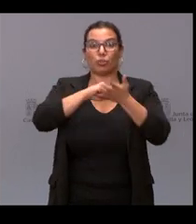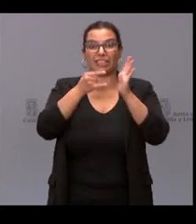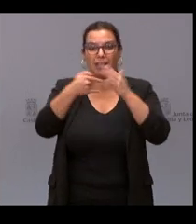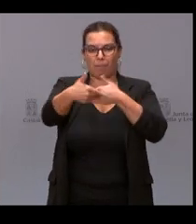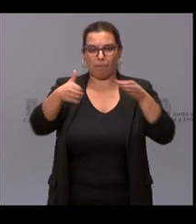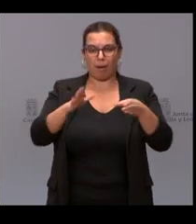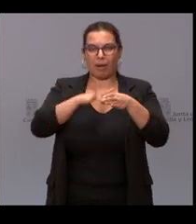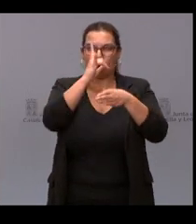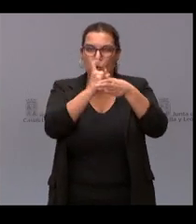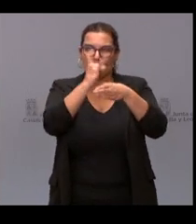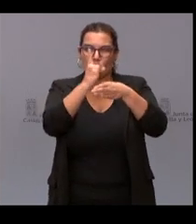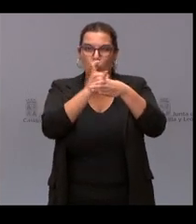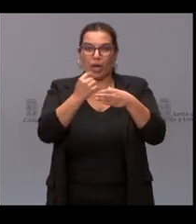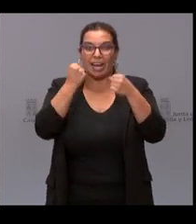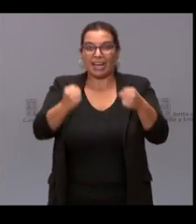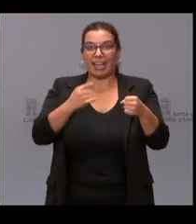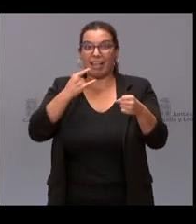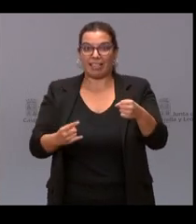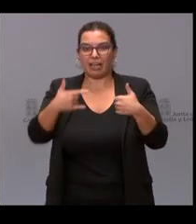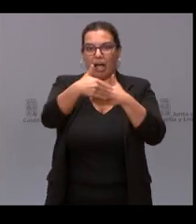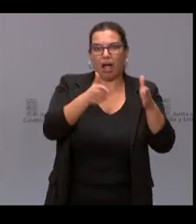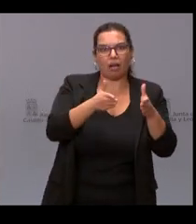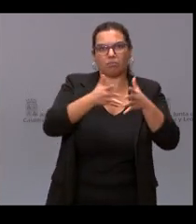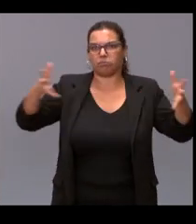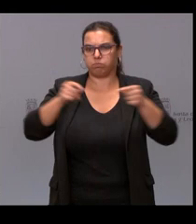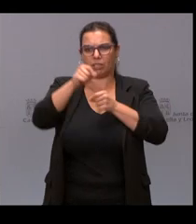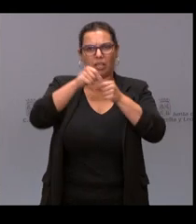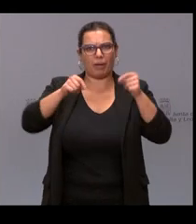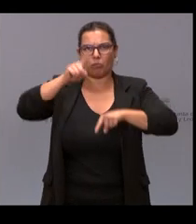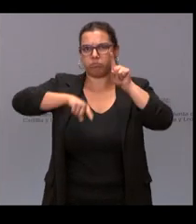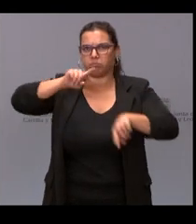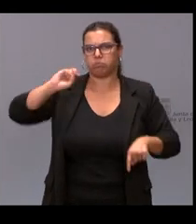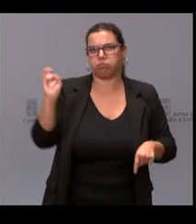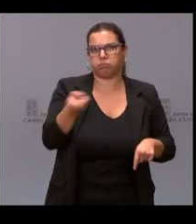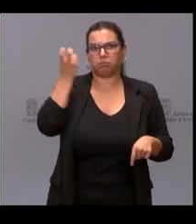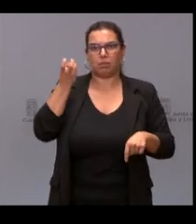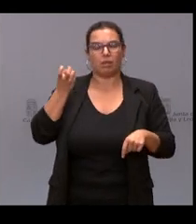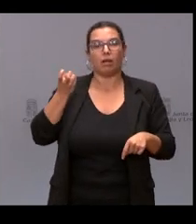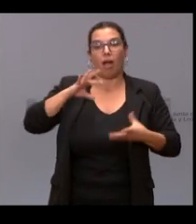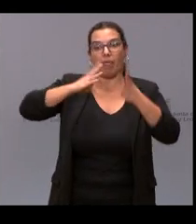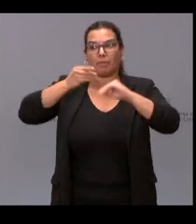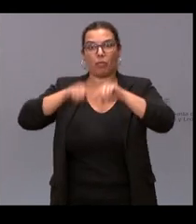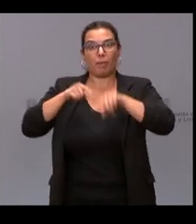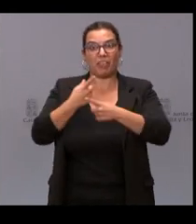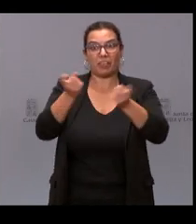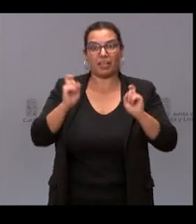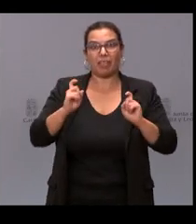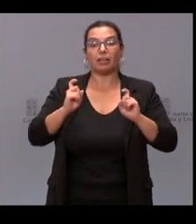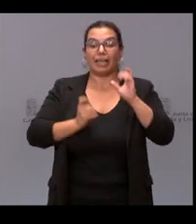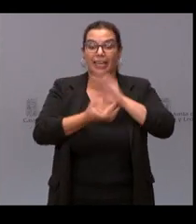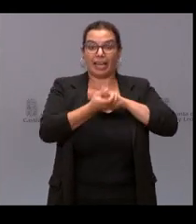gran escala y más pequeños, adaptables a todas las necesidades que va a tener la sociedad en el futuro, producirlos y